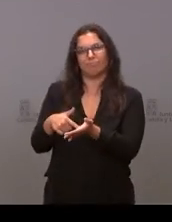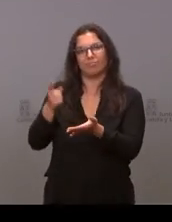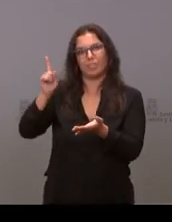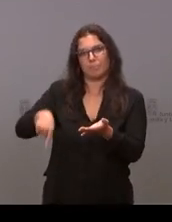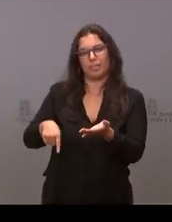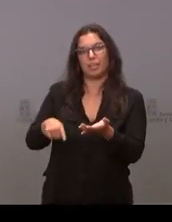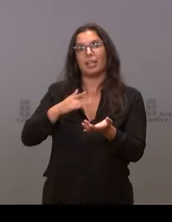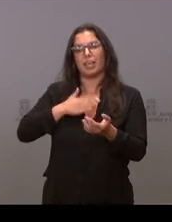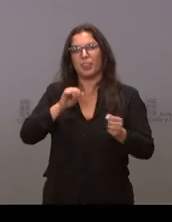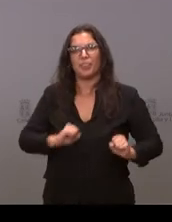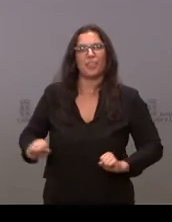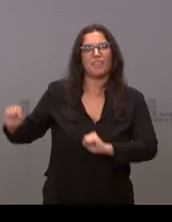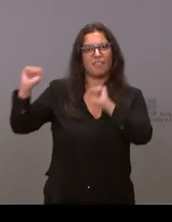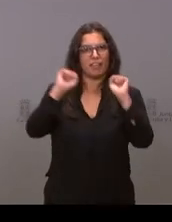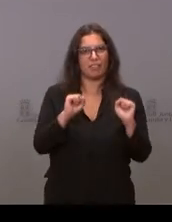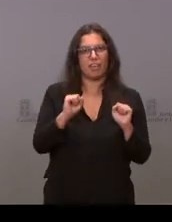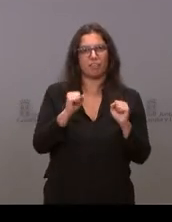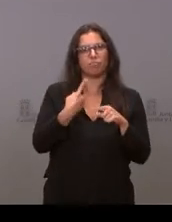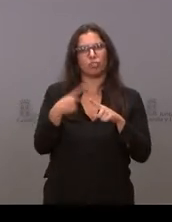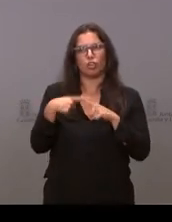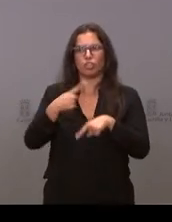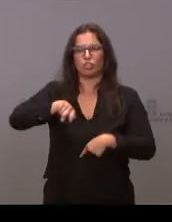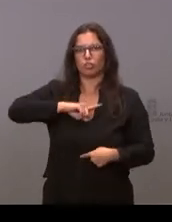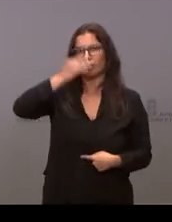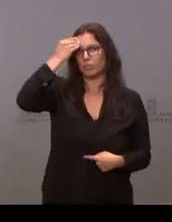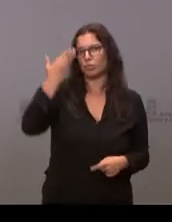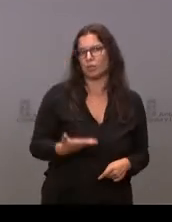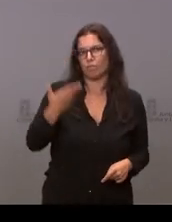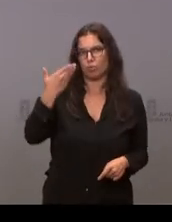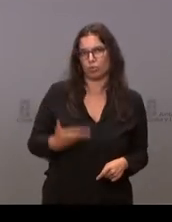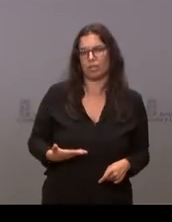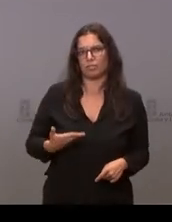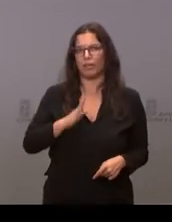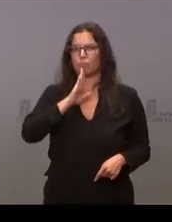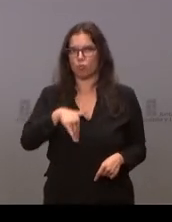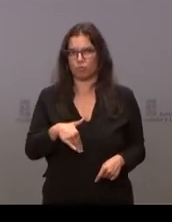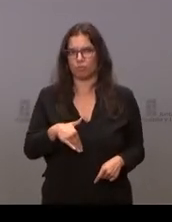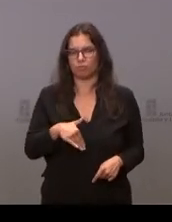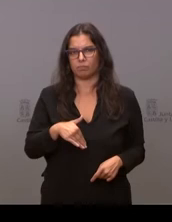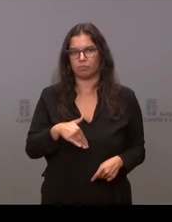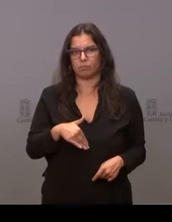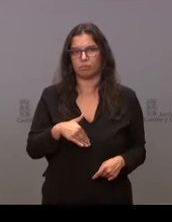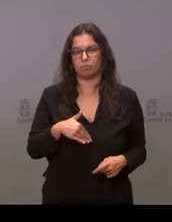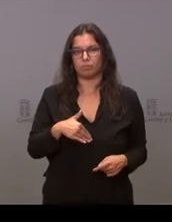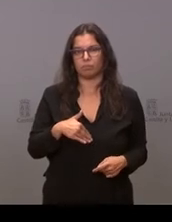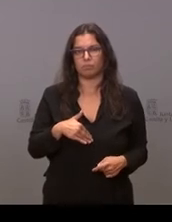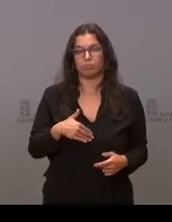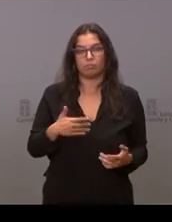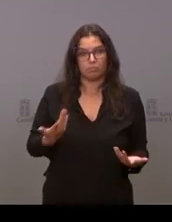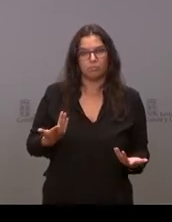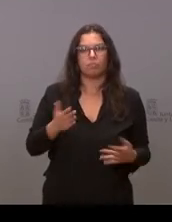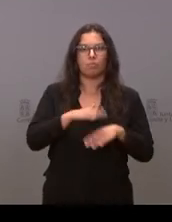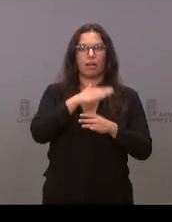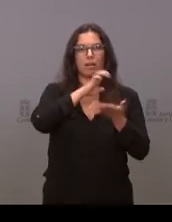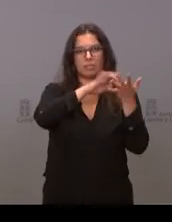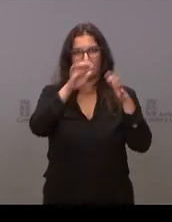y defender lo que consideramos importante, necesario y conveniente con Castilla y